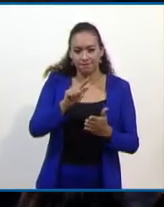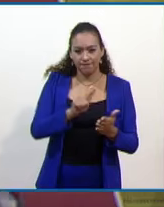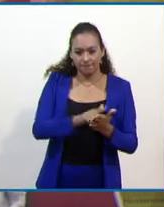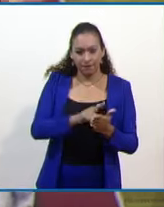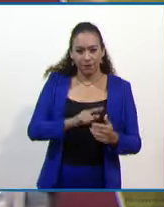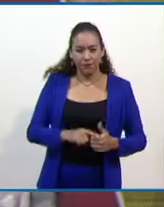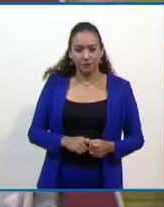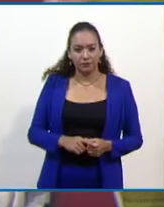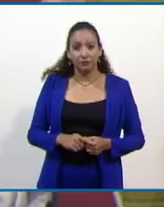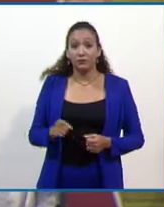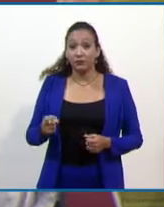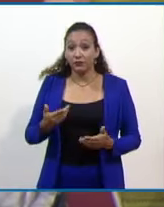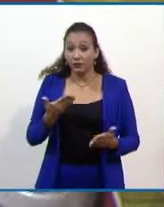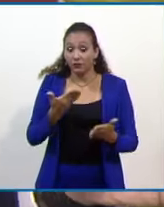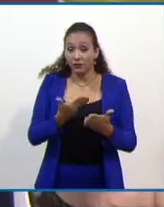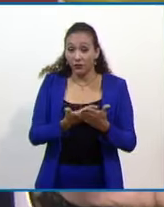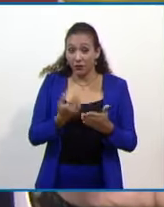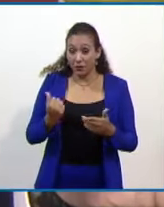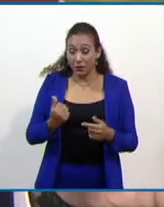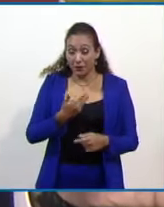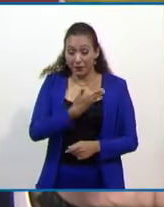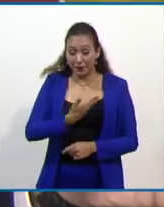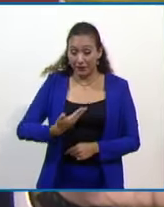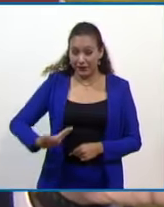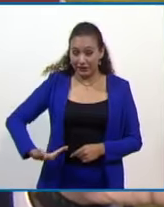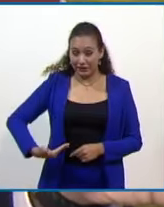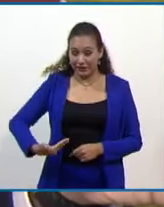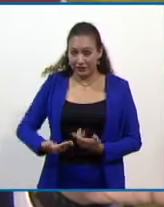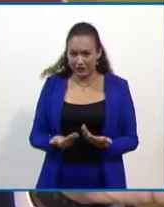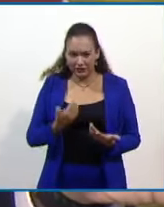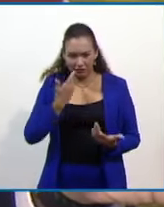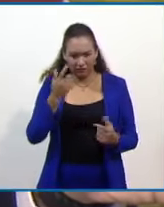constitucionales, como se plantea en la propuesta de reforma del presidente Andrés Manuel